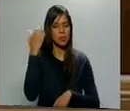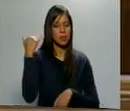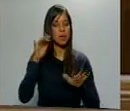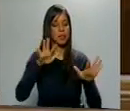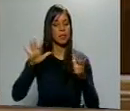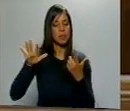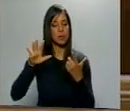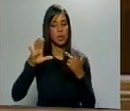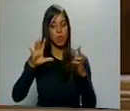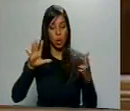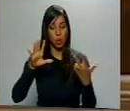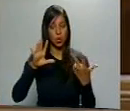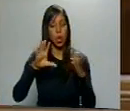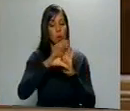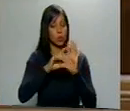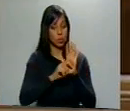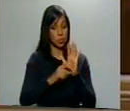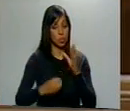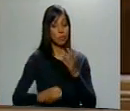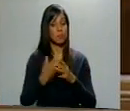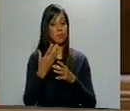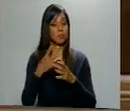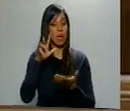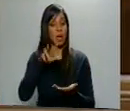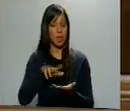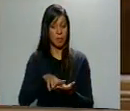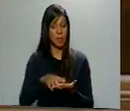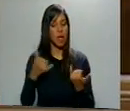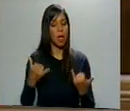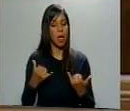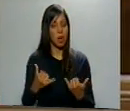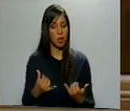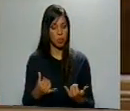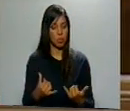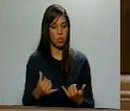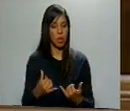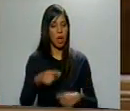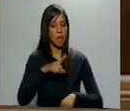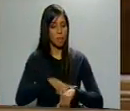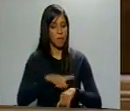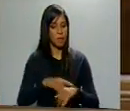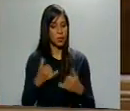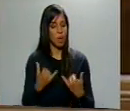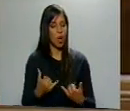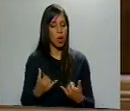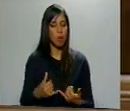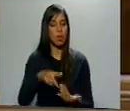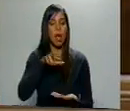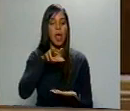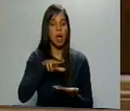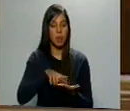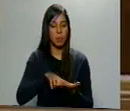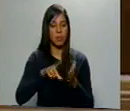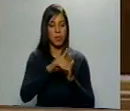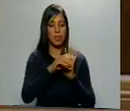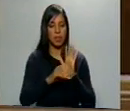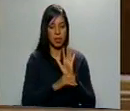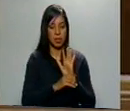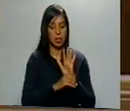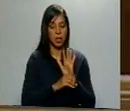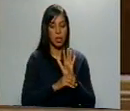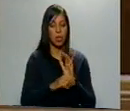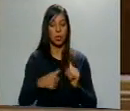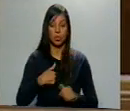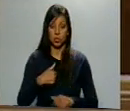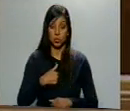promulgamos nuestra Constitución madre, yo los invito a marcar nuevamente la hora constituyente aprobando este decreto, que además yo voy a